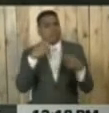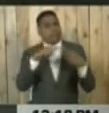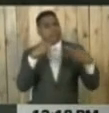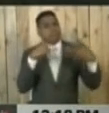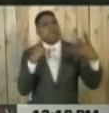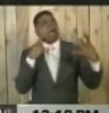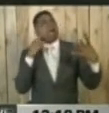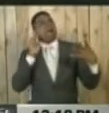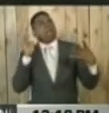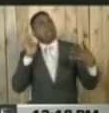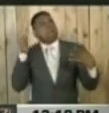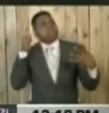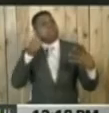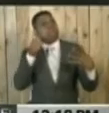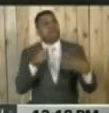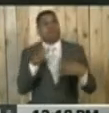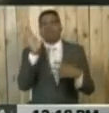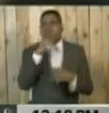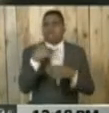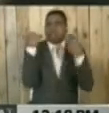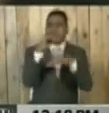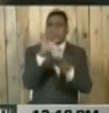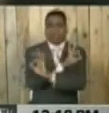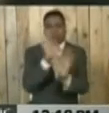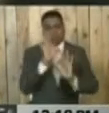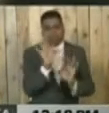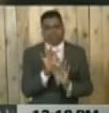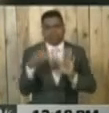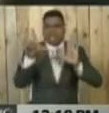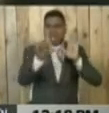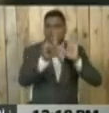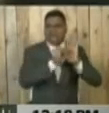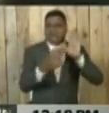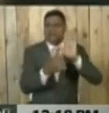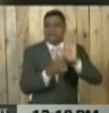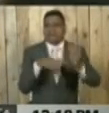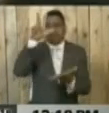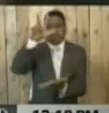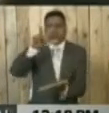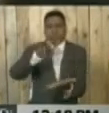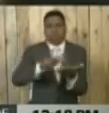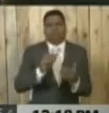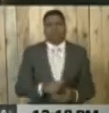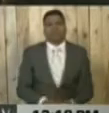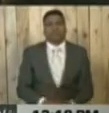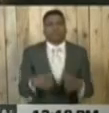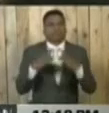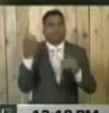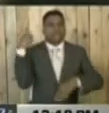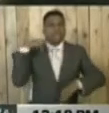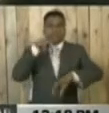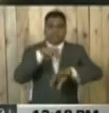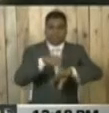allí, abiertas y sin ninguna limitación. Esta ley que aprobó esa asamblea